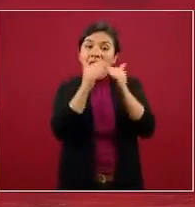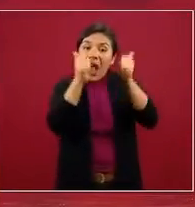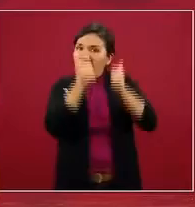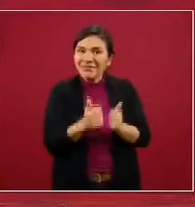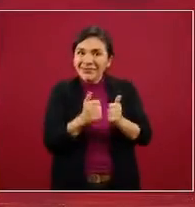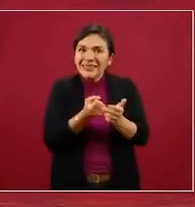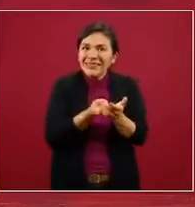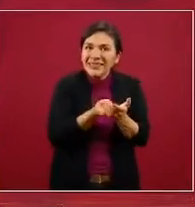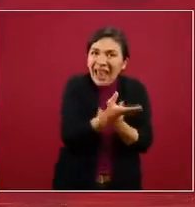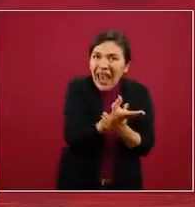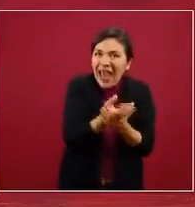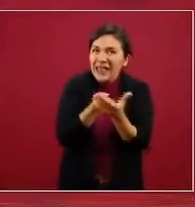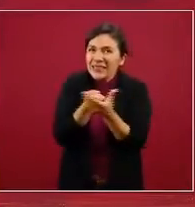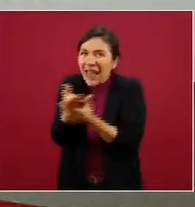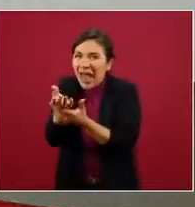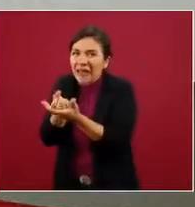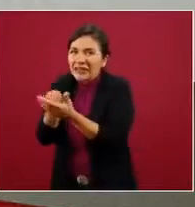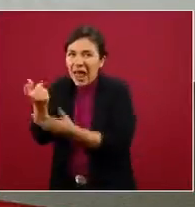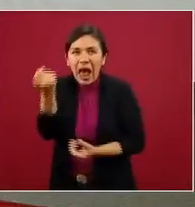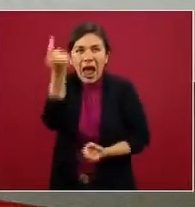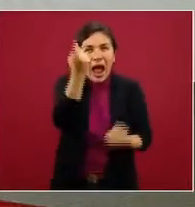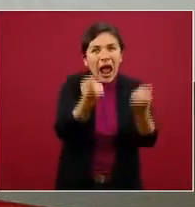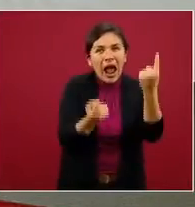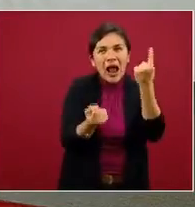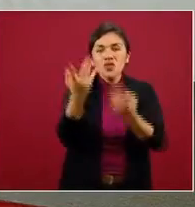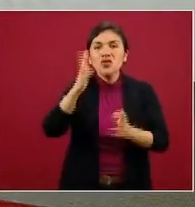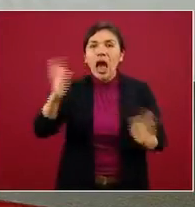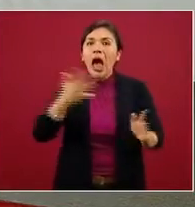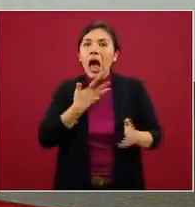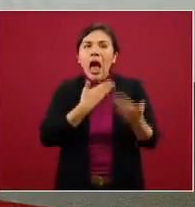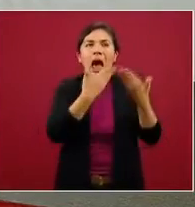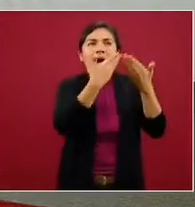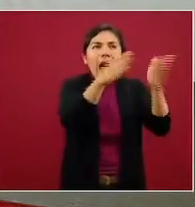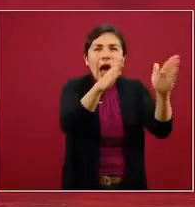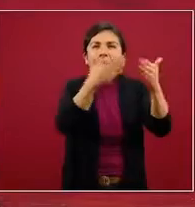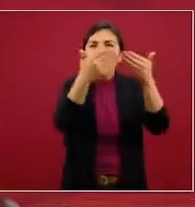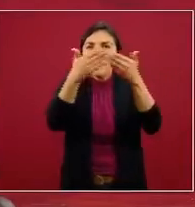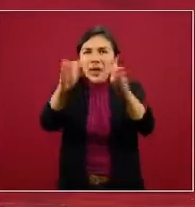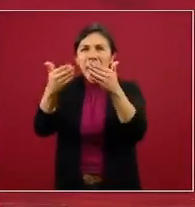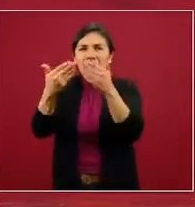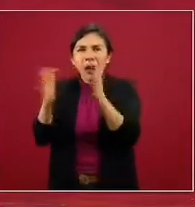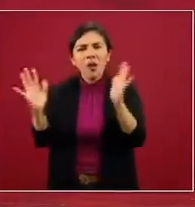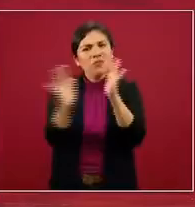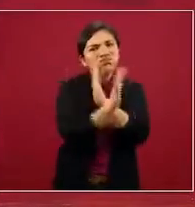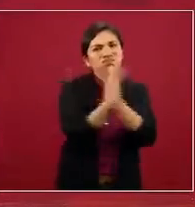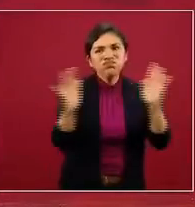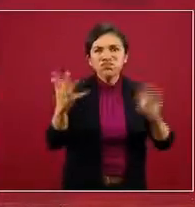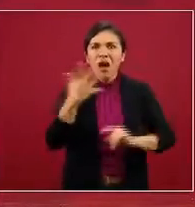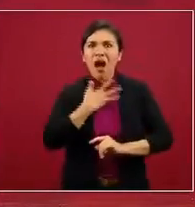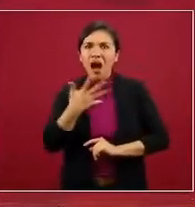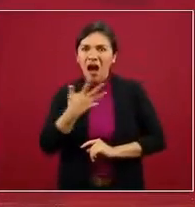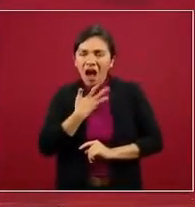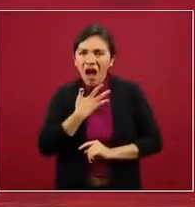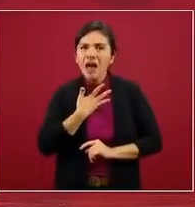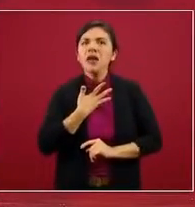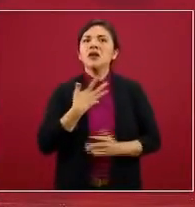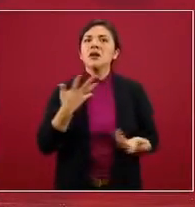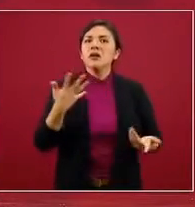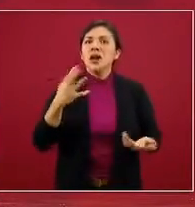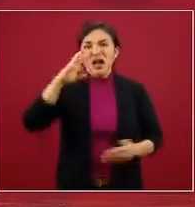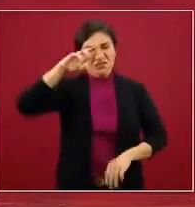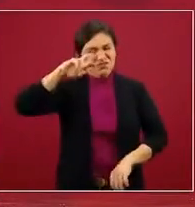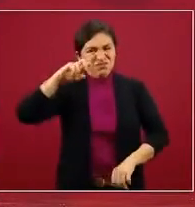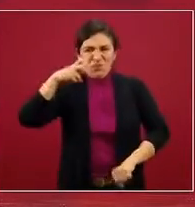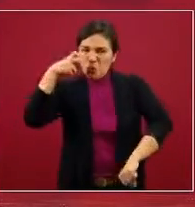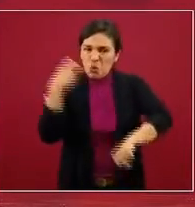desconfinamiento, esta situación en la que estas restricciones de movilidad se empiezan a liberar, se empiezan a reducir y